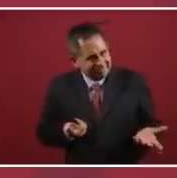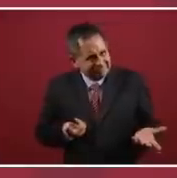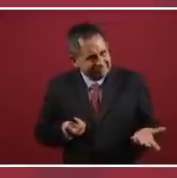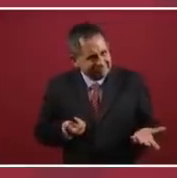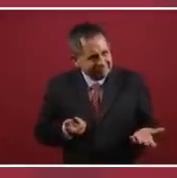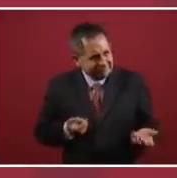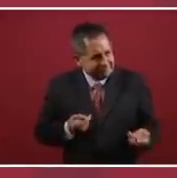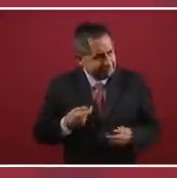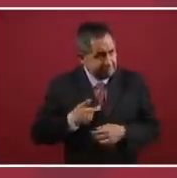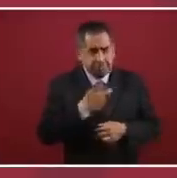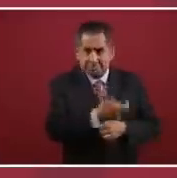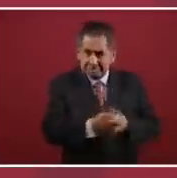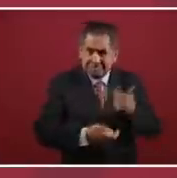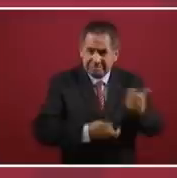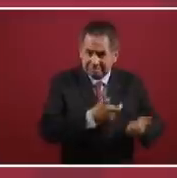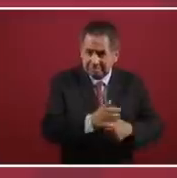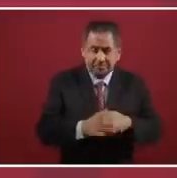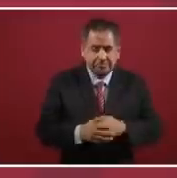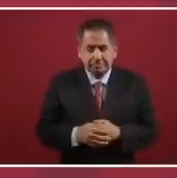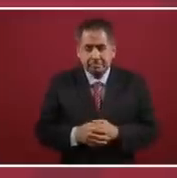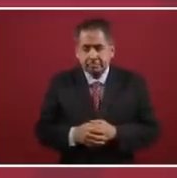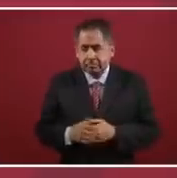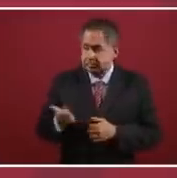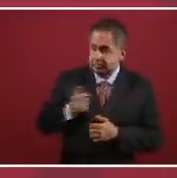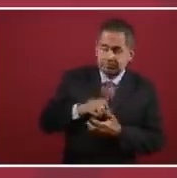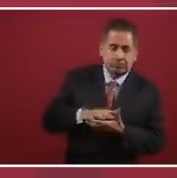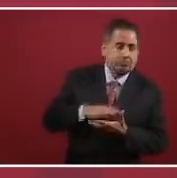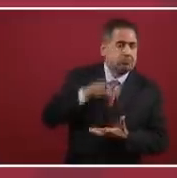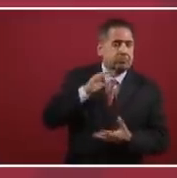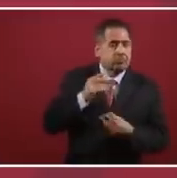Y cuando se acumulaba